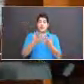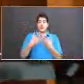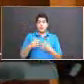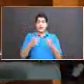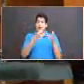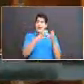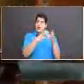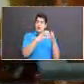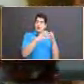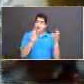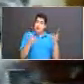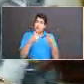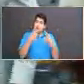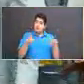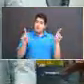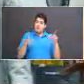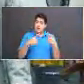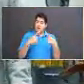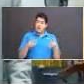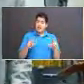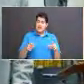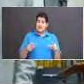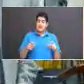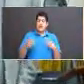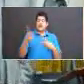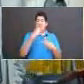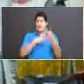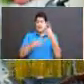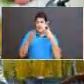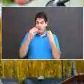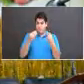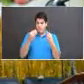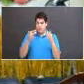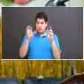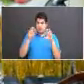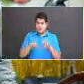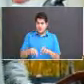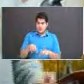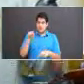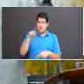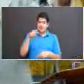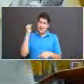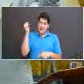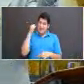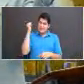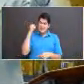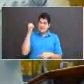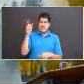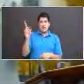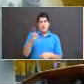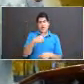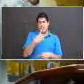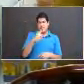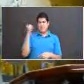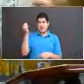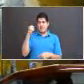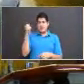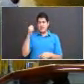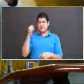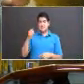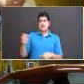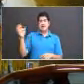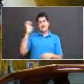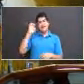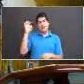grupos musicales y traje un grupo musical y se llenó tanto ese sábado, hermano, me recuerdo, fue el primer sábado del mes de enero del